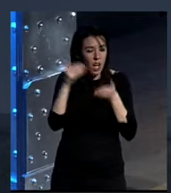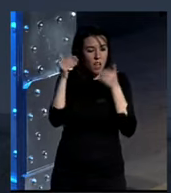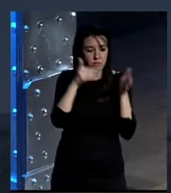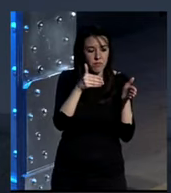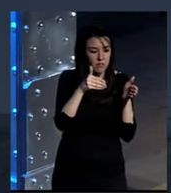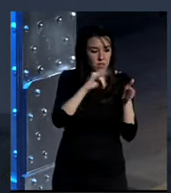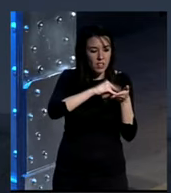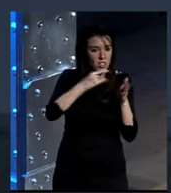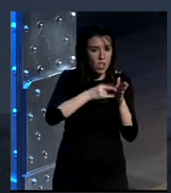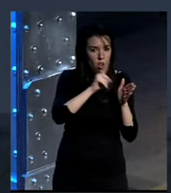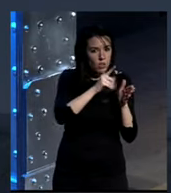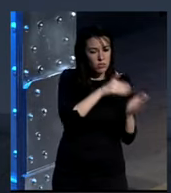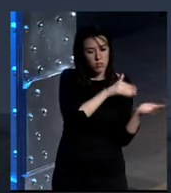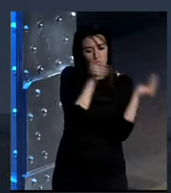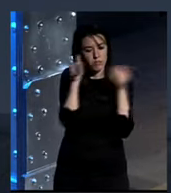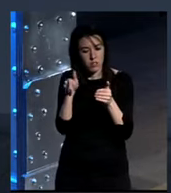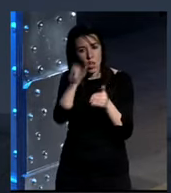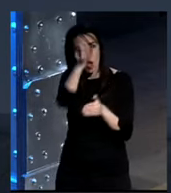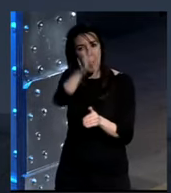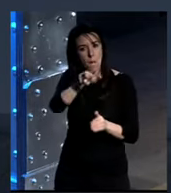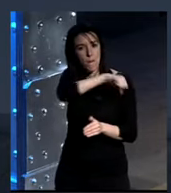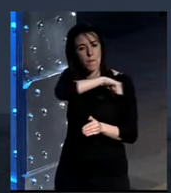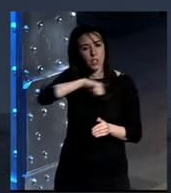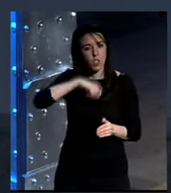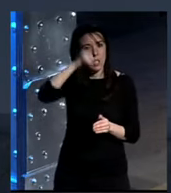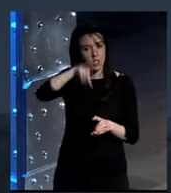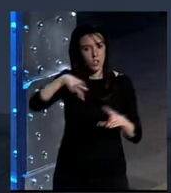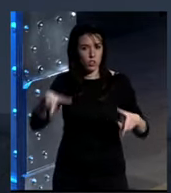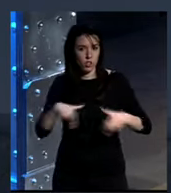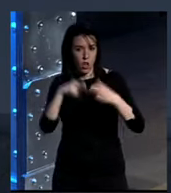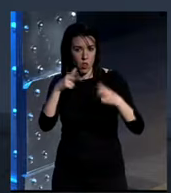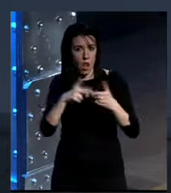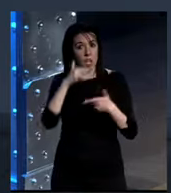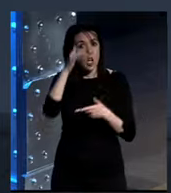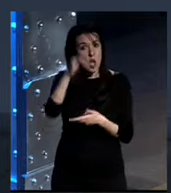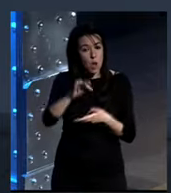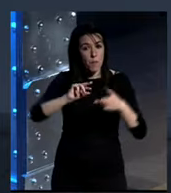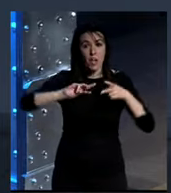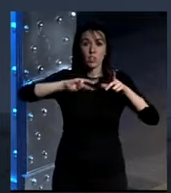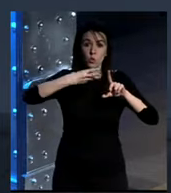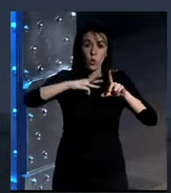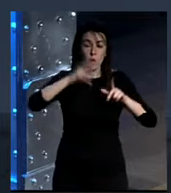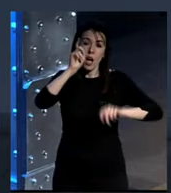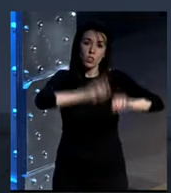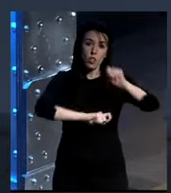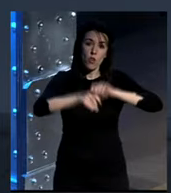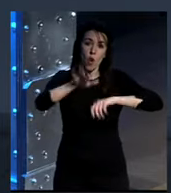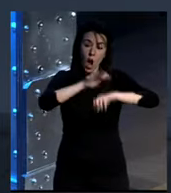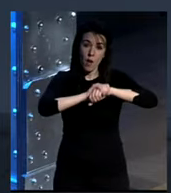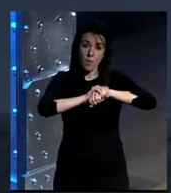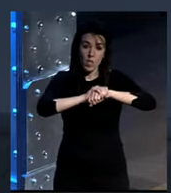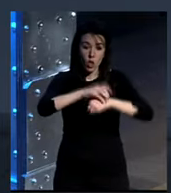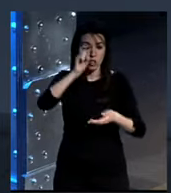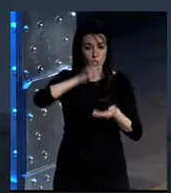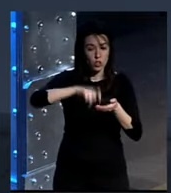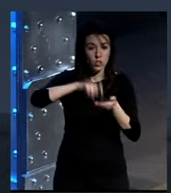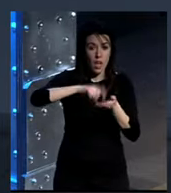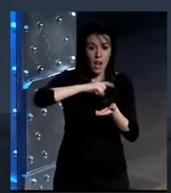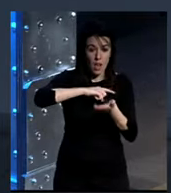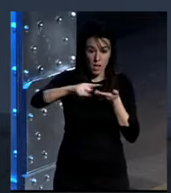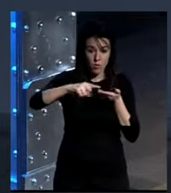aspectos personales y sociales, y en cualquier caso, en la web de la Asociación de Amigos de Telégrafos, de Amigos del Telégrafo,